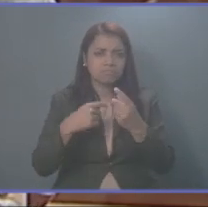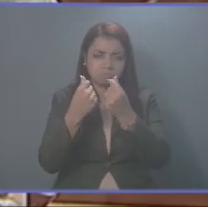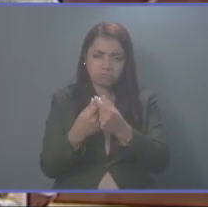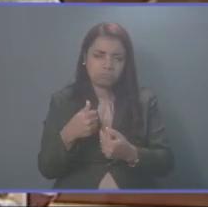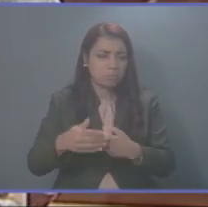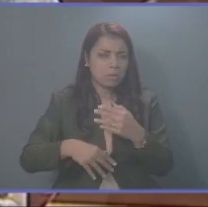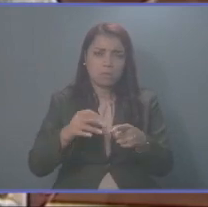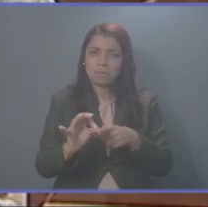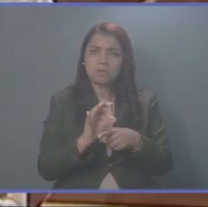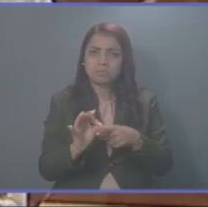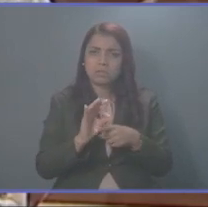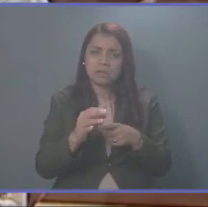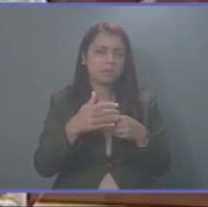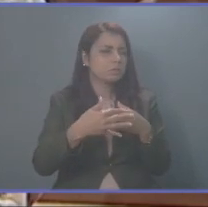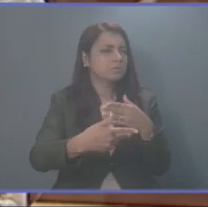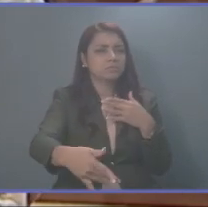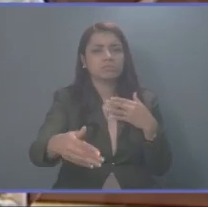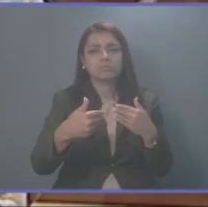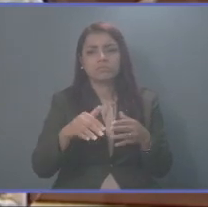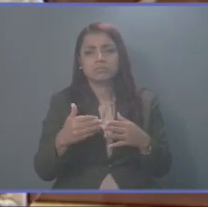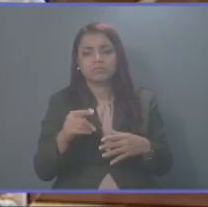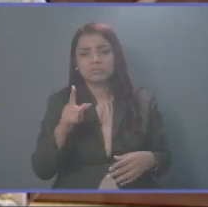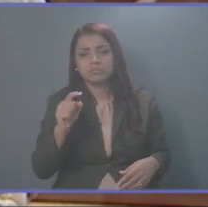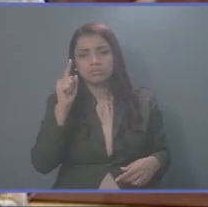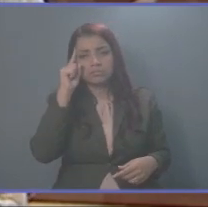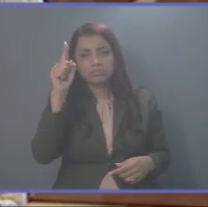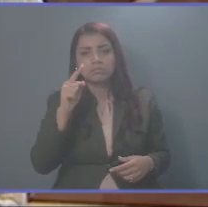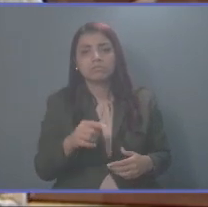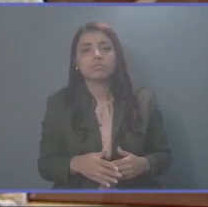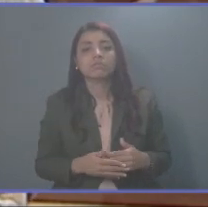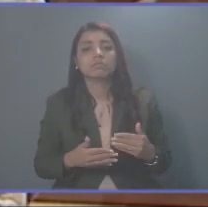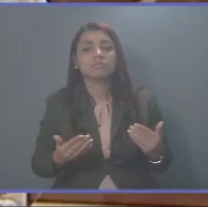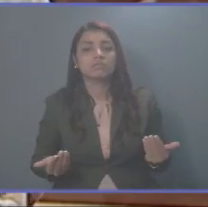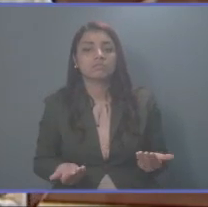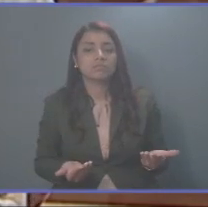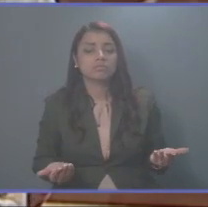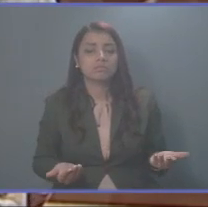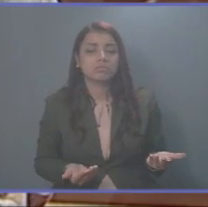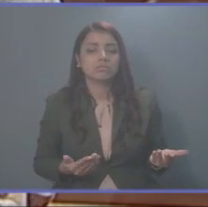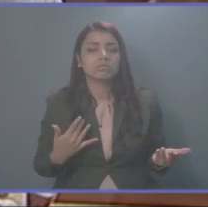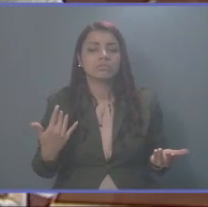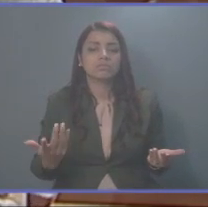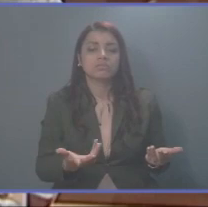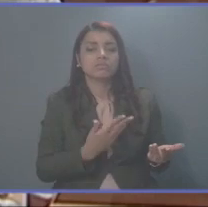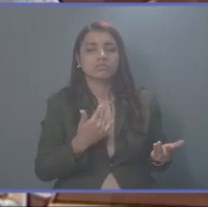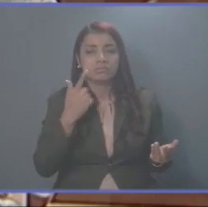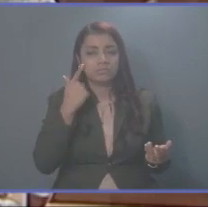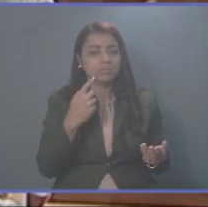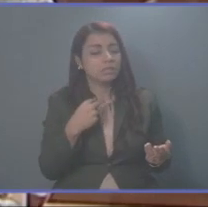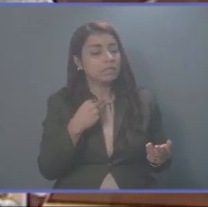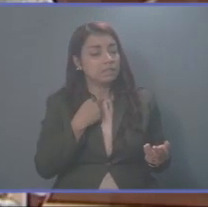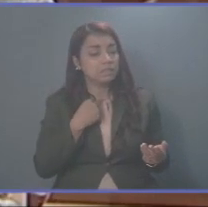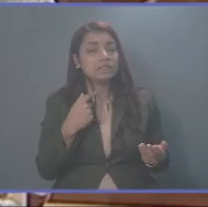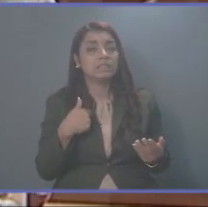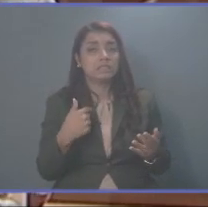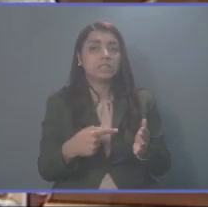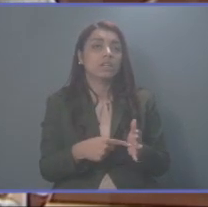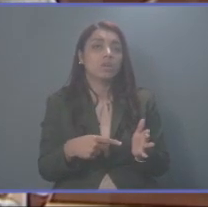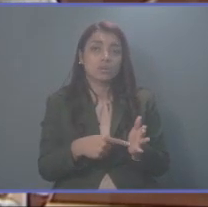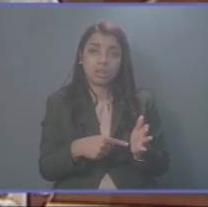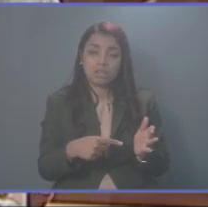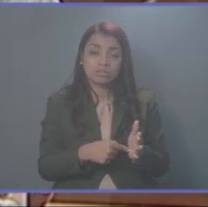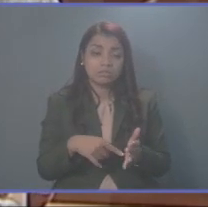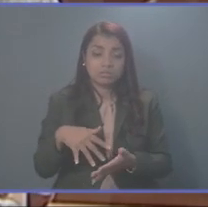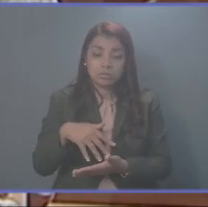de financiamiento, entre otras iniciativas. Sin embargo, aún tenemos deudas con la ciudadanía en muchas